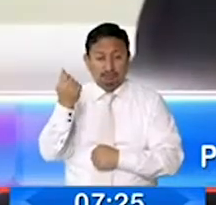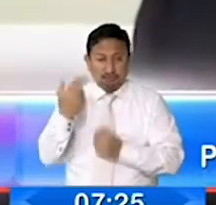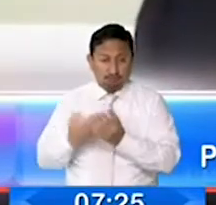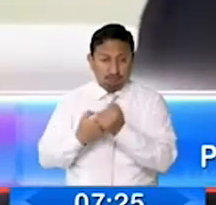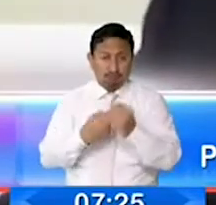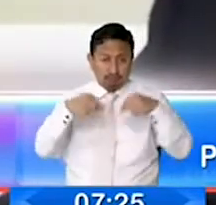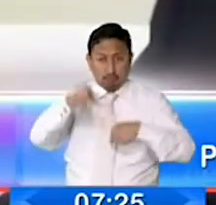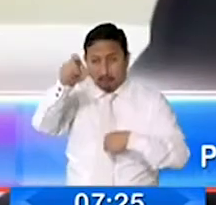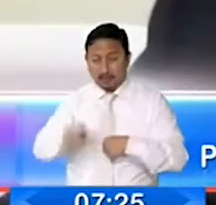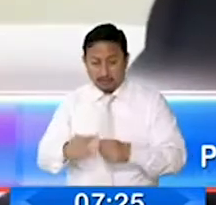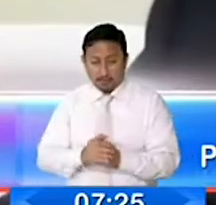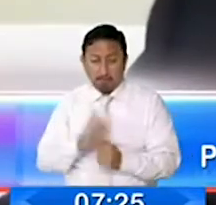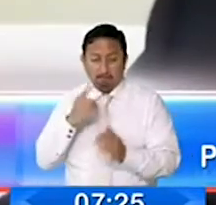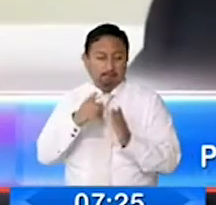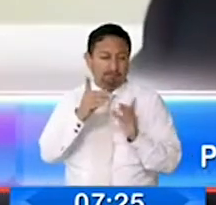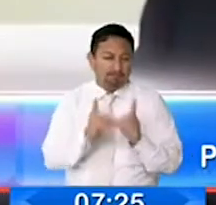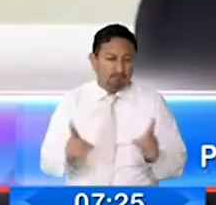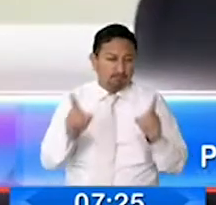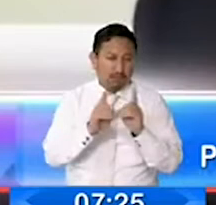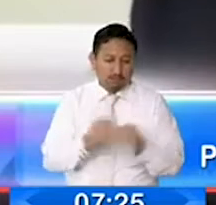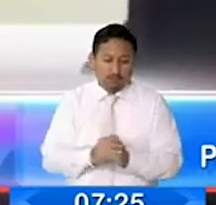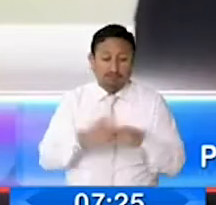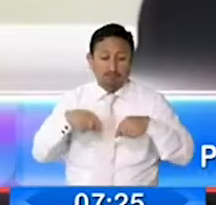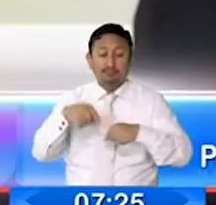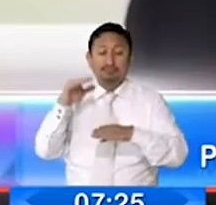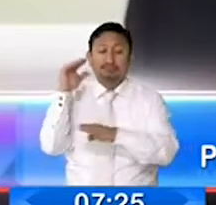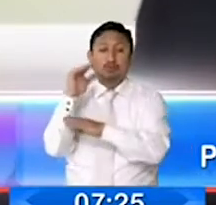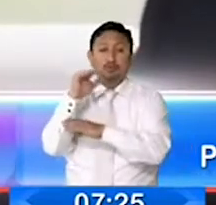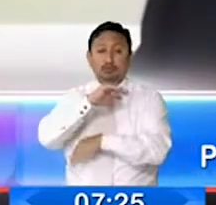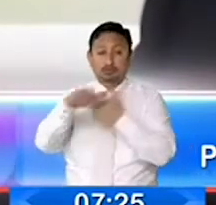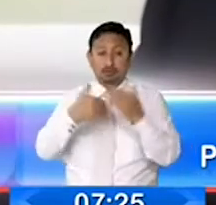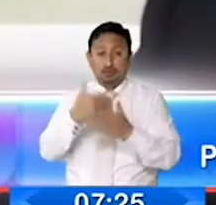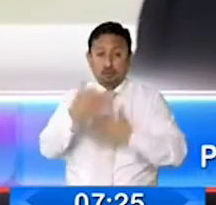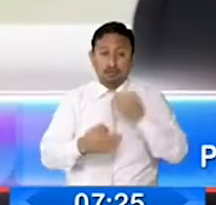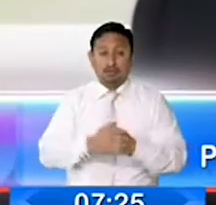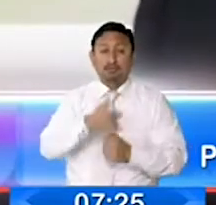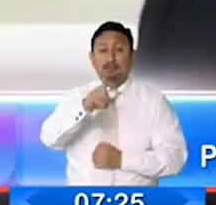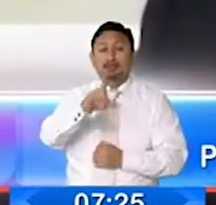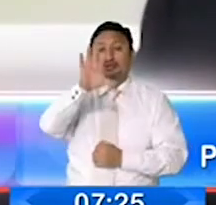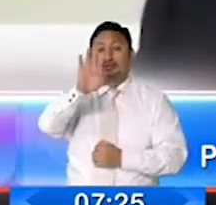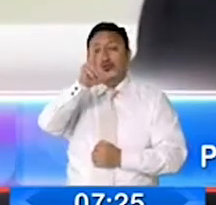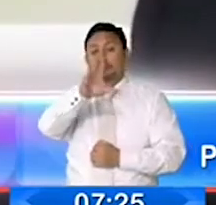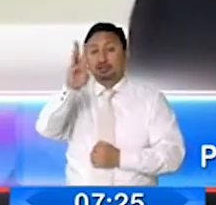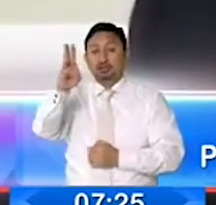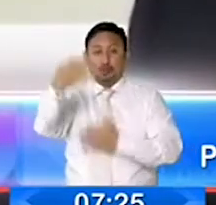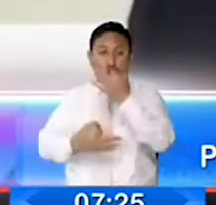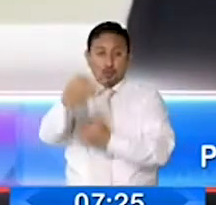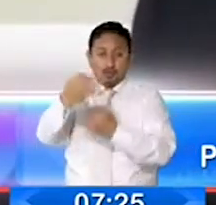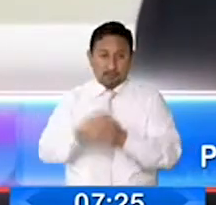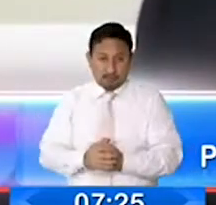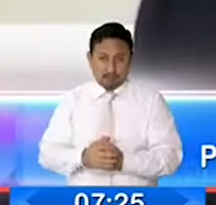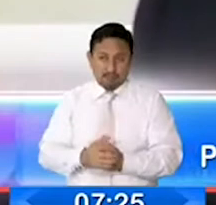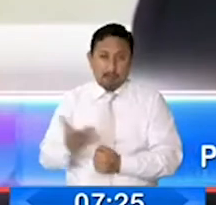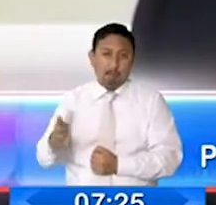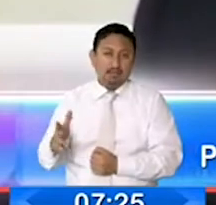adecuados. Entonces, mire, para dar un dato, el total de jueces en el Ecuador es de 1.936 jueces. ¿Qué